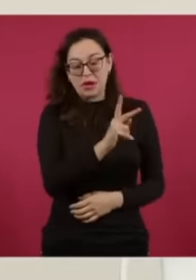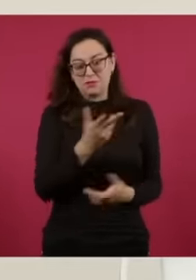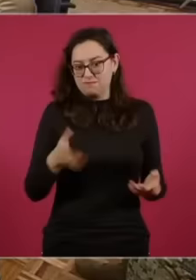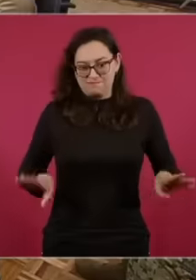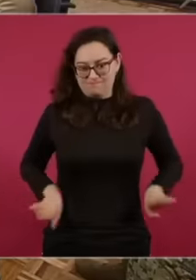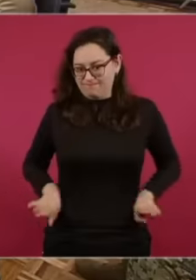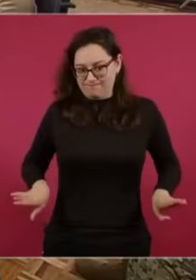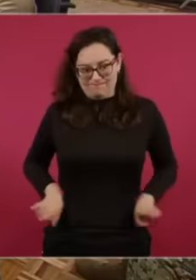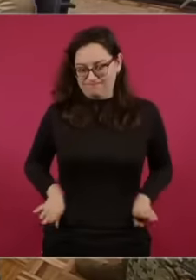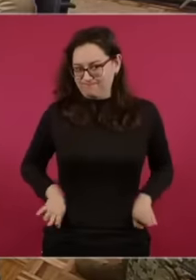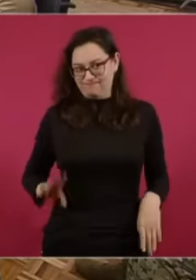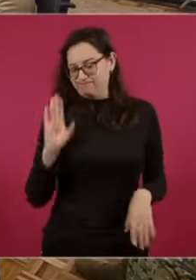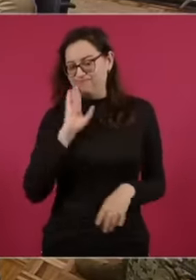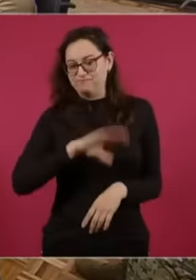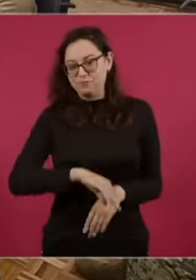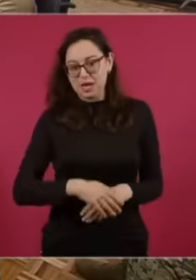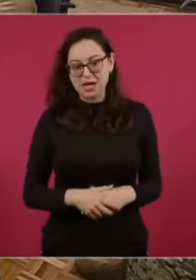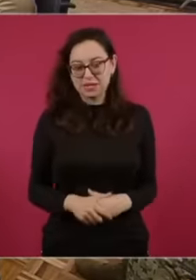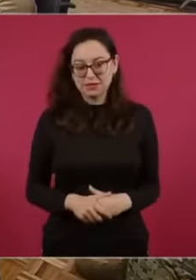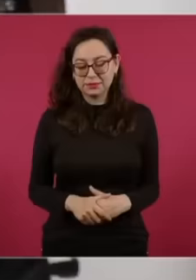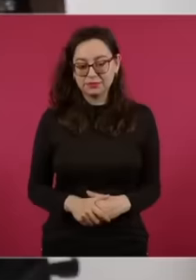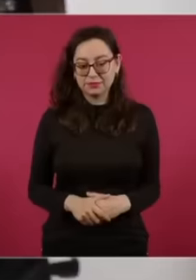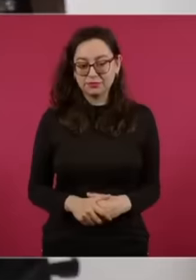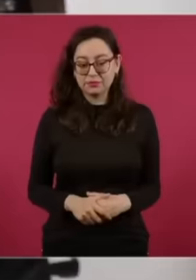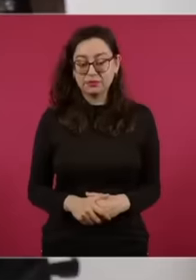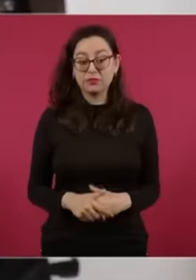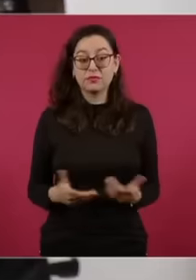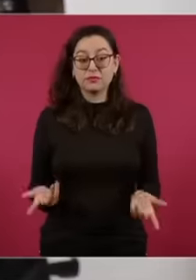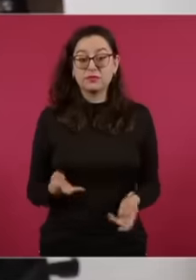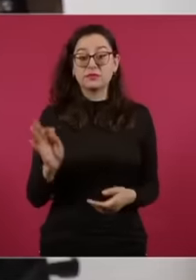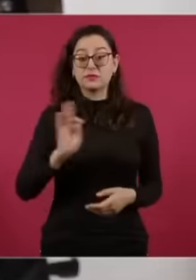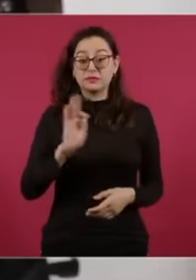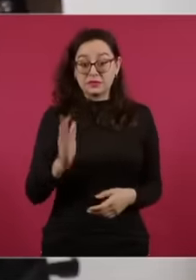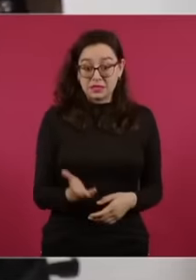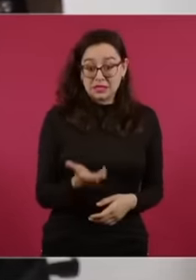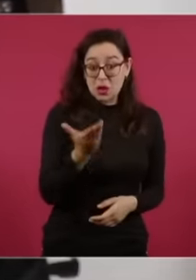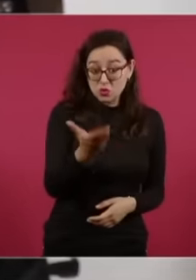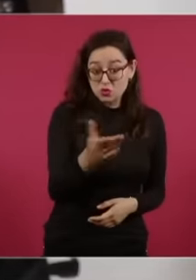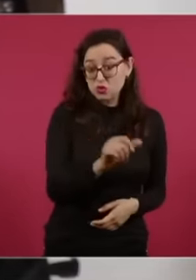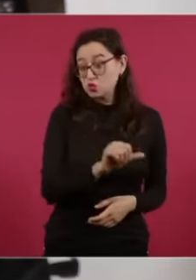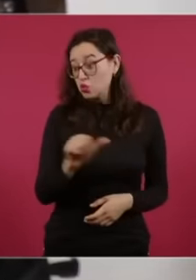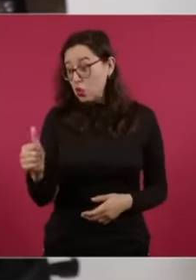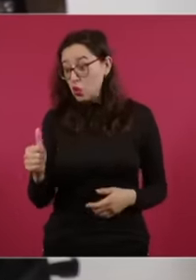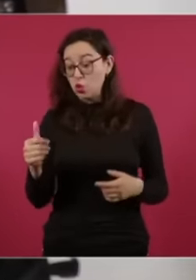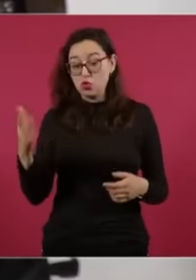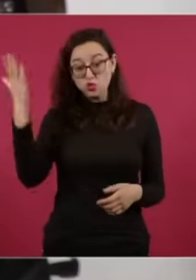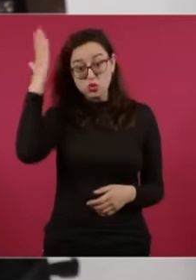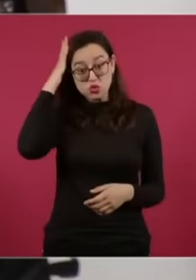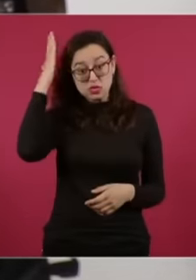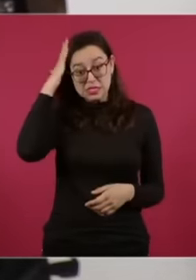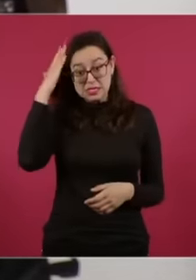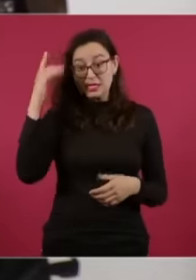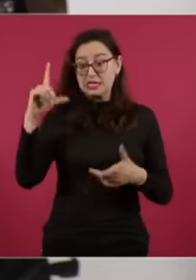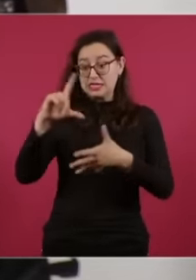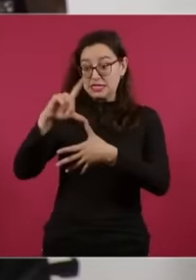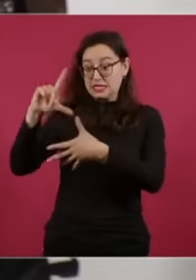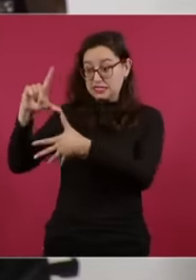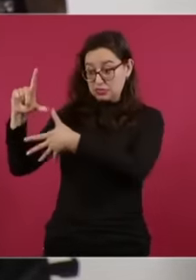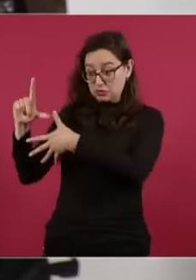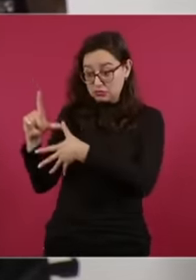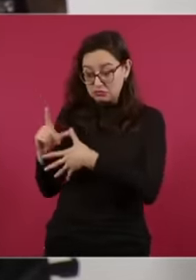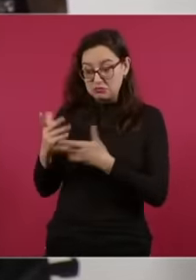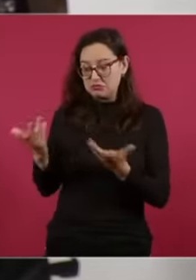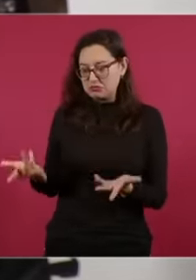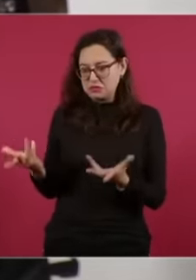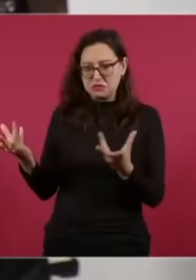¿Usted estaría dispuesto, no sé, con algunos otros líderes latinoamericanos progresistas, como con los que habló ayer, de